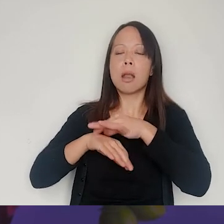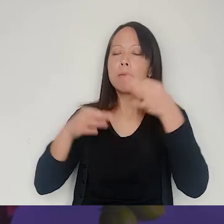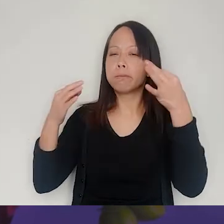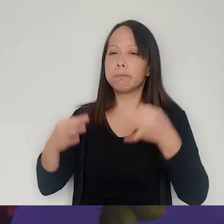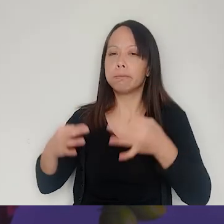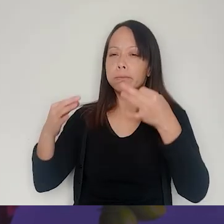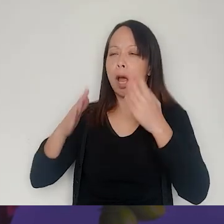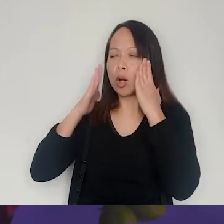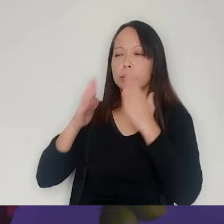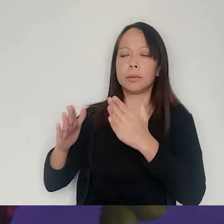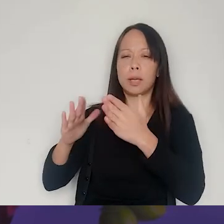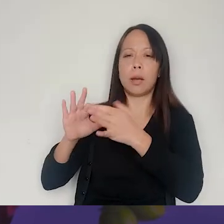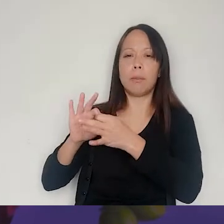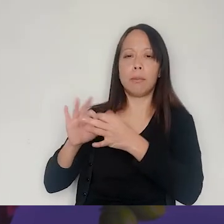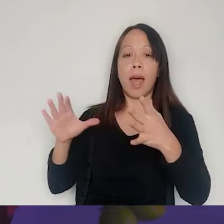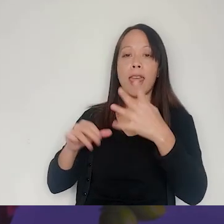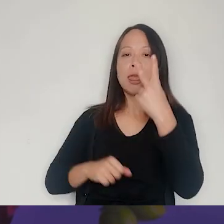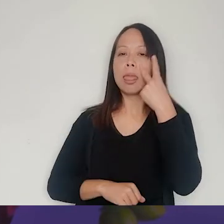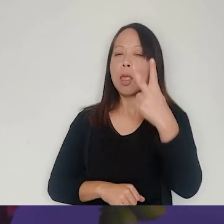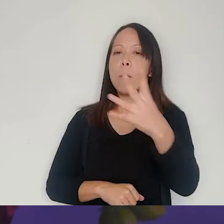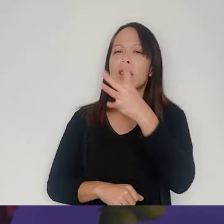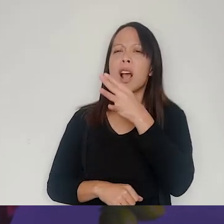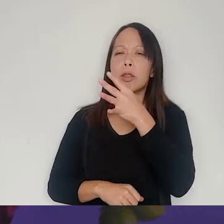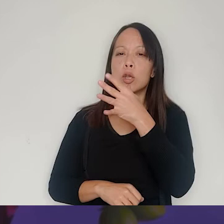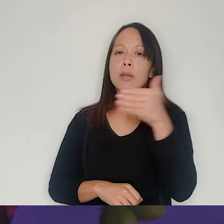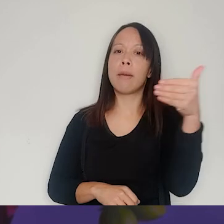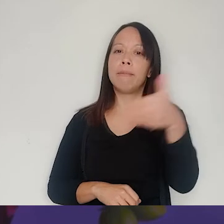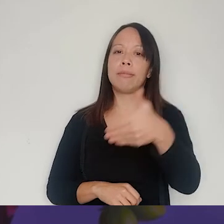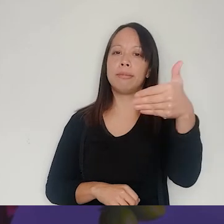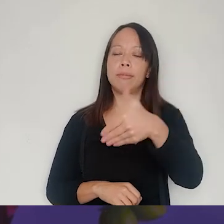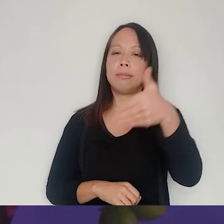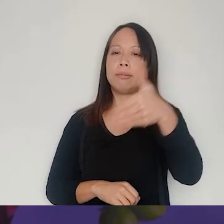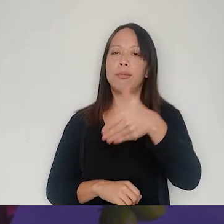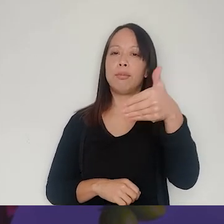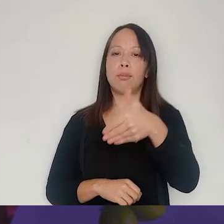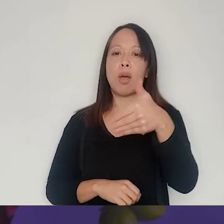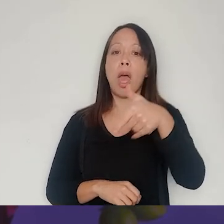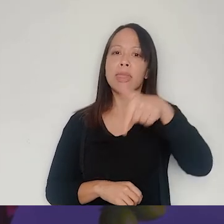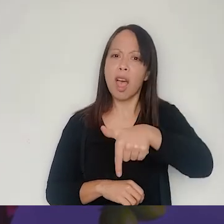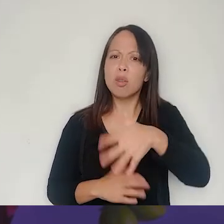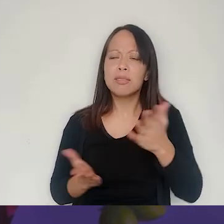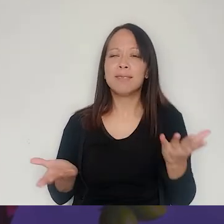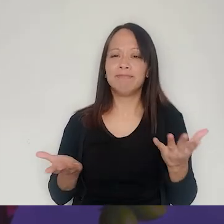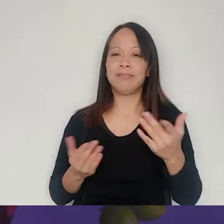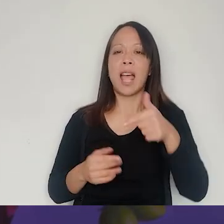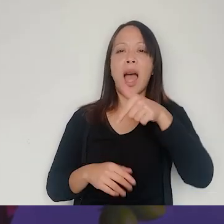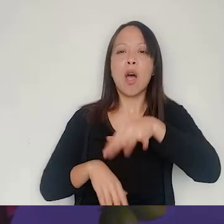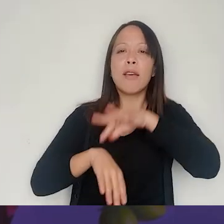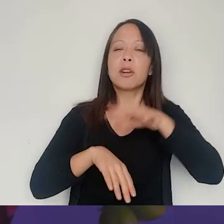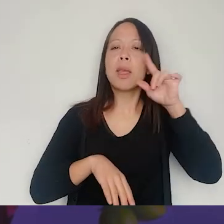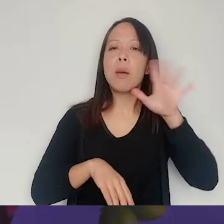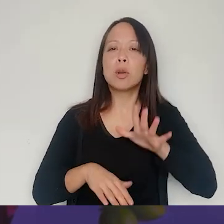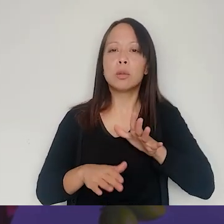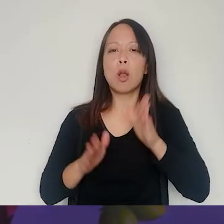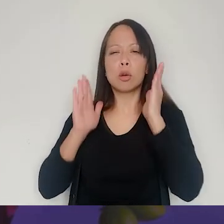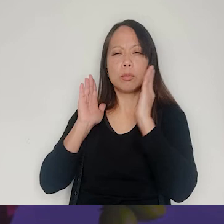Como podéis ver, lleva desarrollándose desde 2014 y nunca llega. Pero lo que queremos es que se incorporen las enfermedades poco frecuentes como una sección